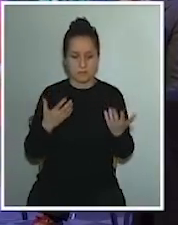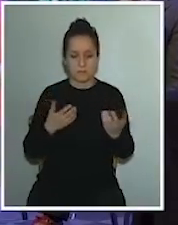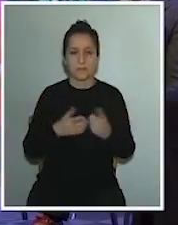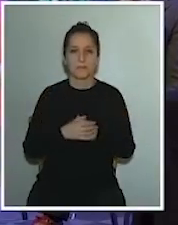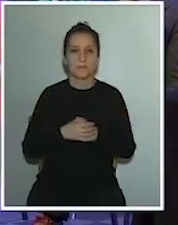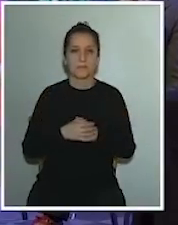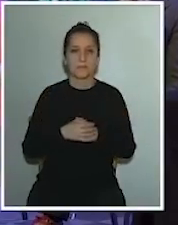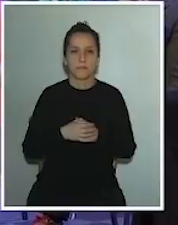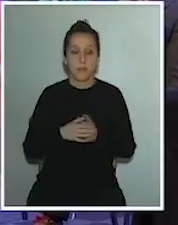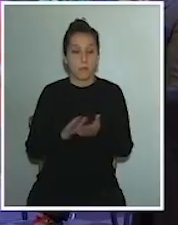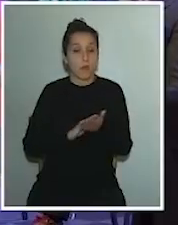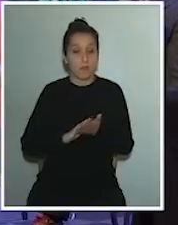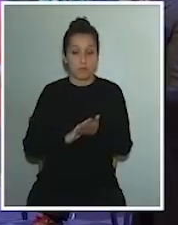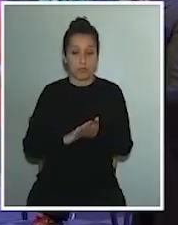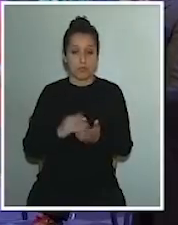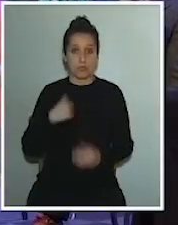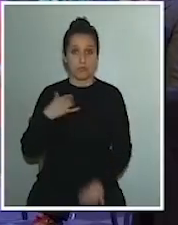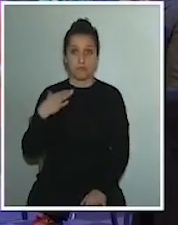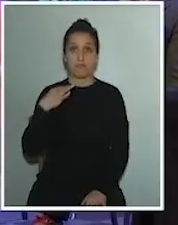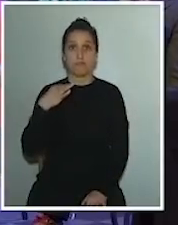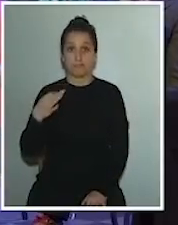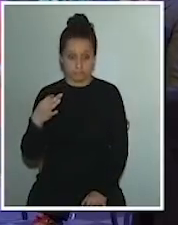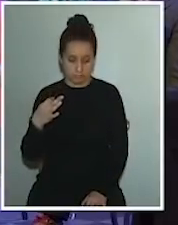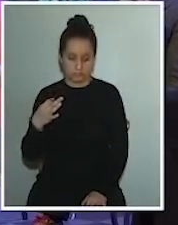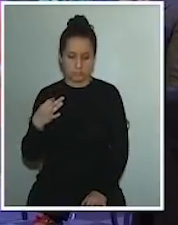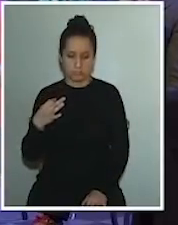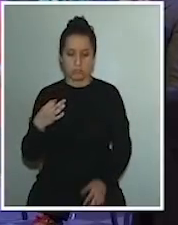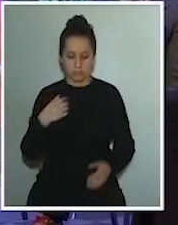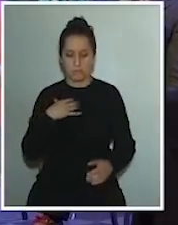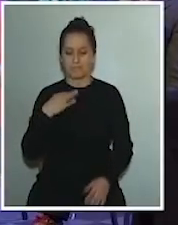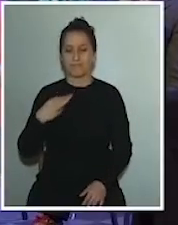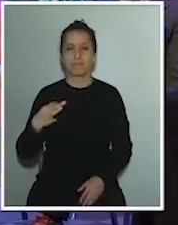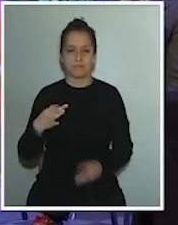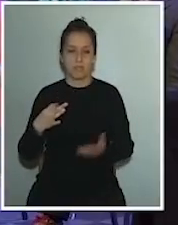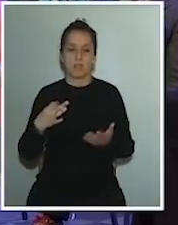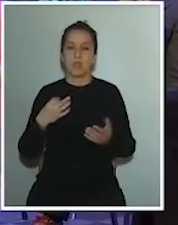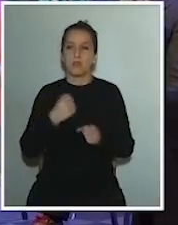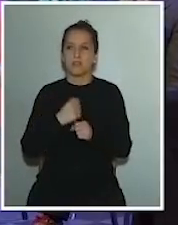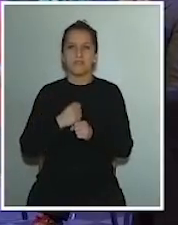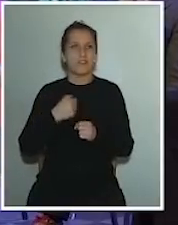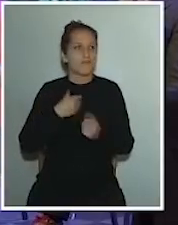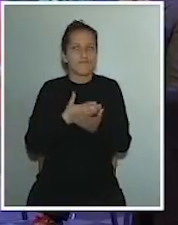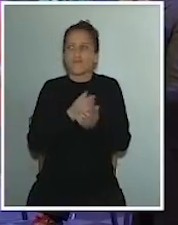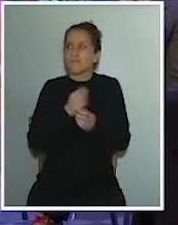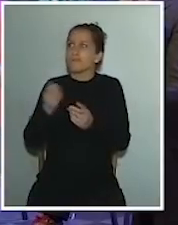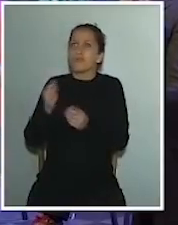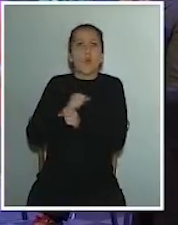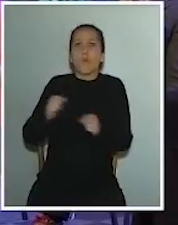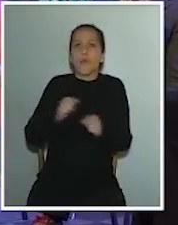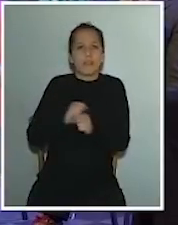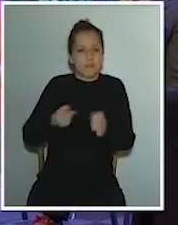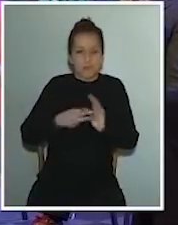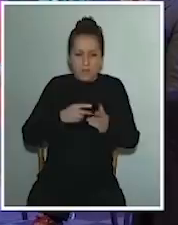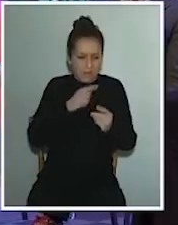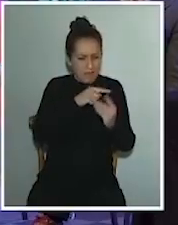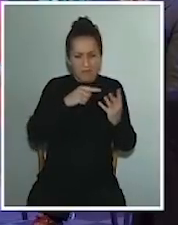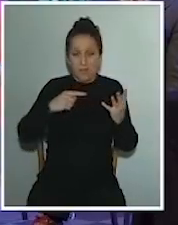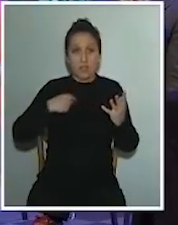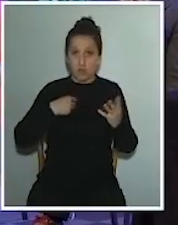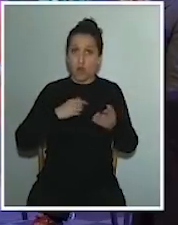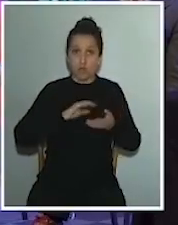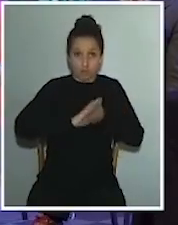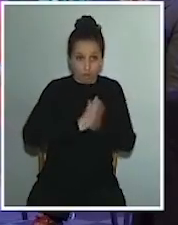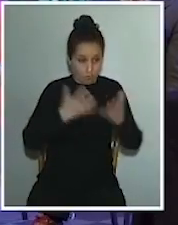Cuando uno sale electo y no tiene todas las atribuciones decir yo no tengo esas atribuciones Así que la culpa es del lado yo creo que esto